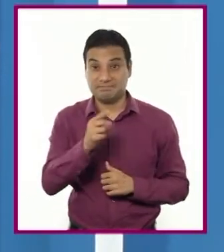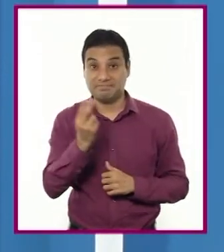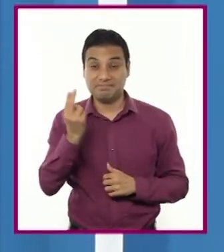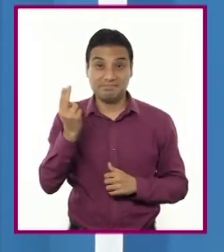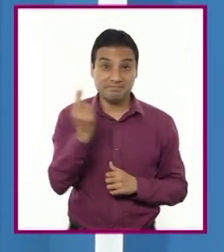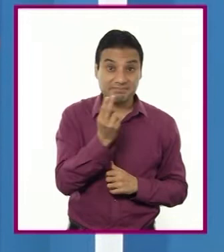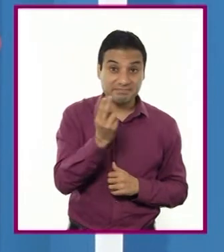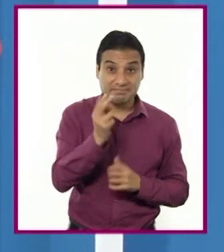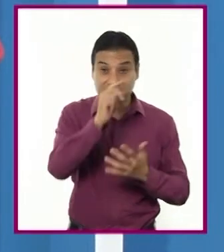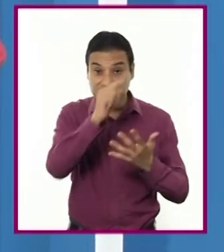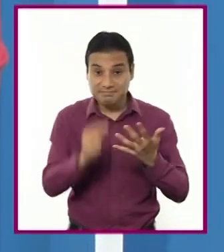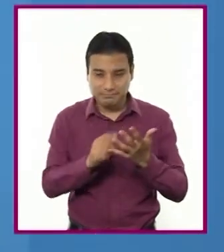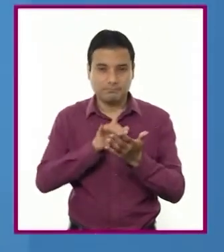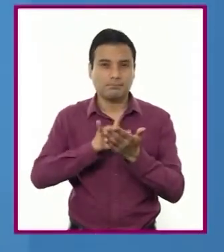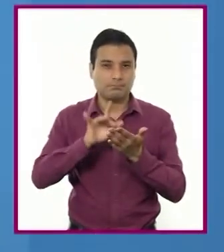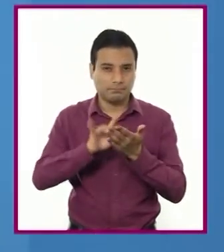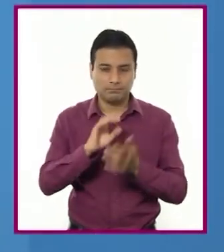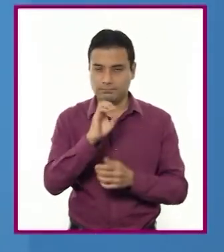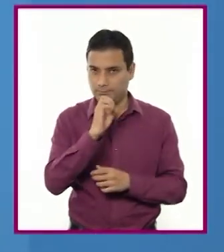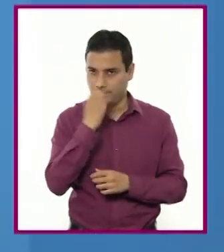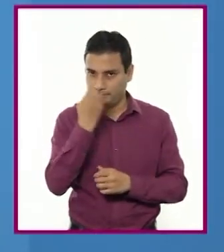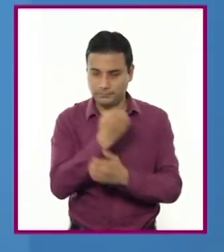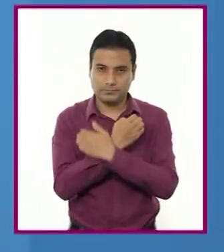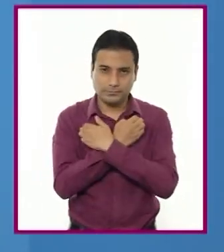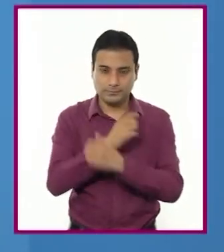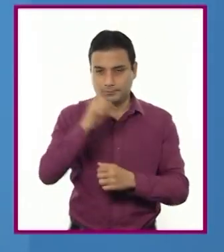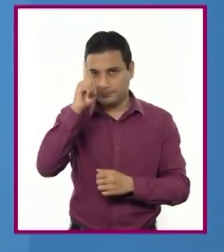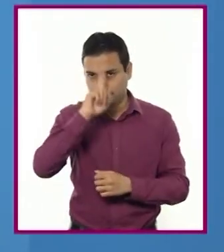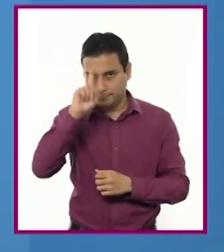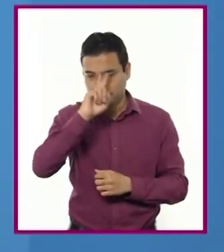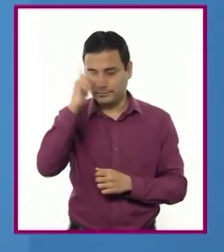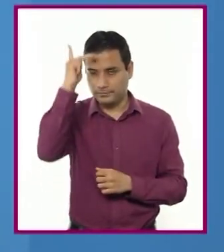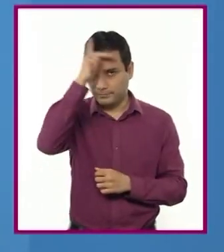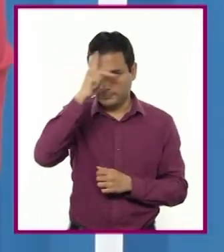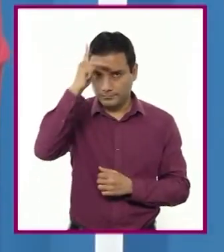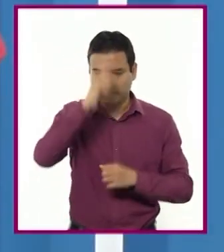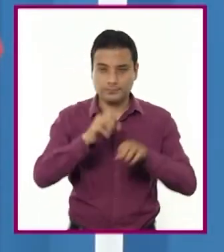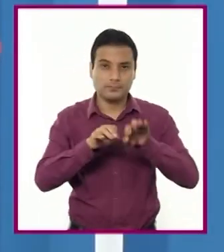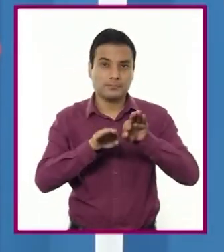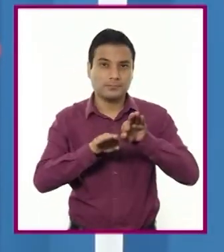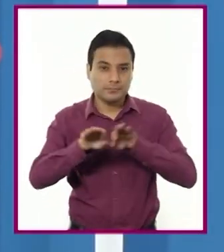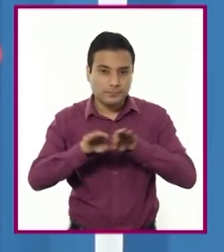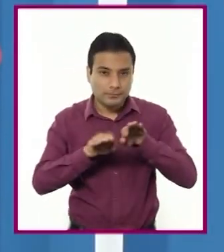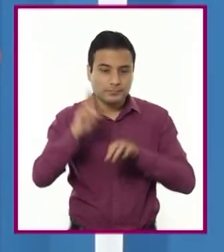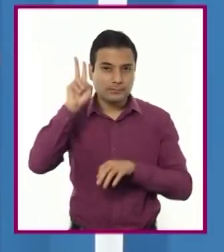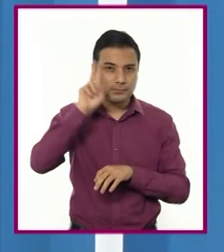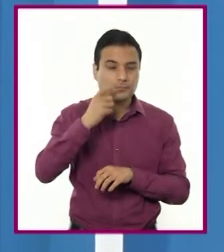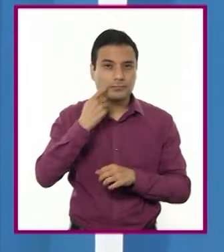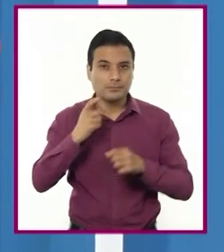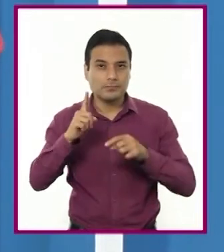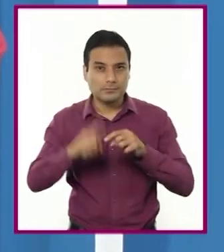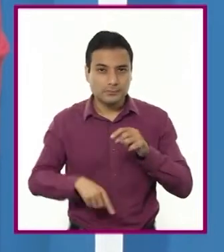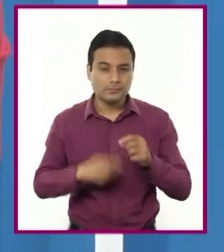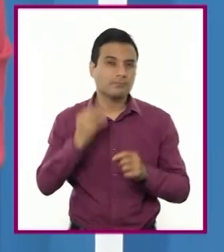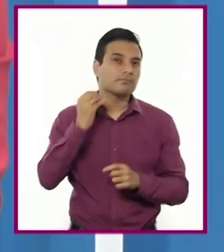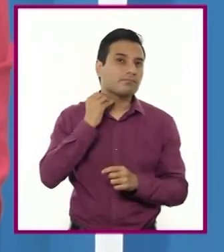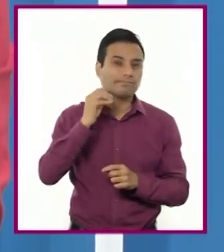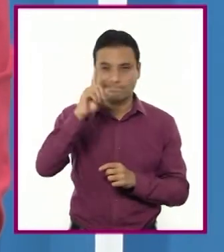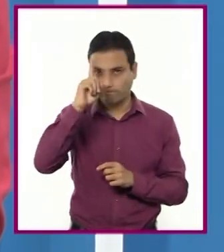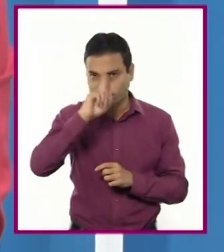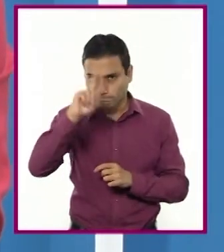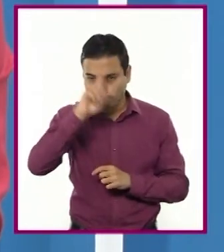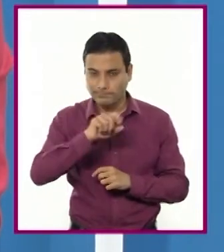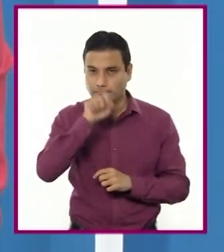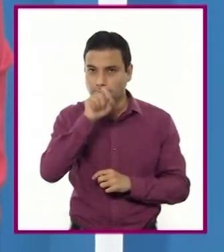en materia educativa, de asesoría psicológica, laboral, prevención de adicciones, asesoría jurídica y difusión